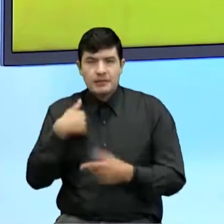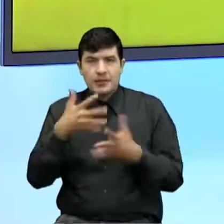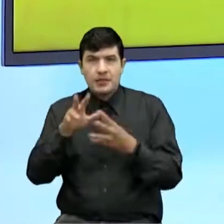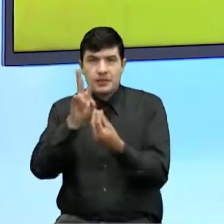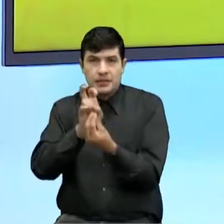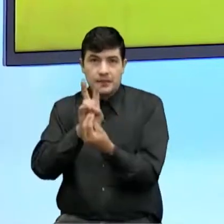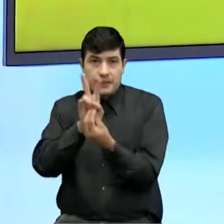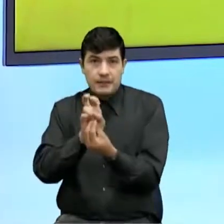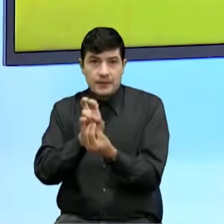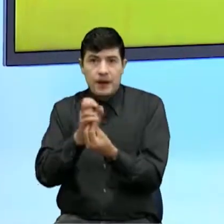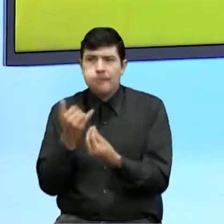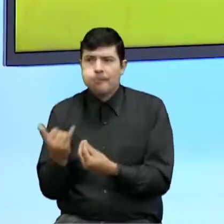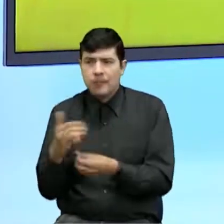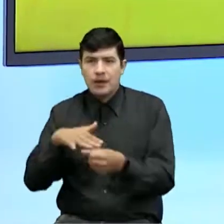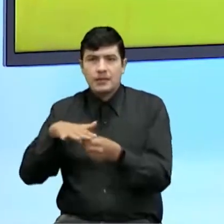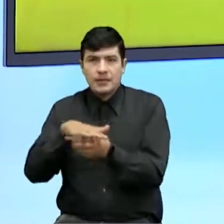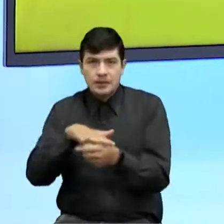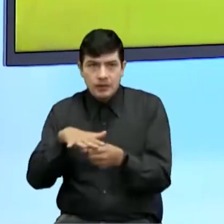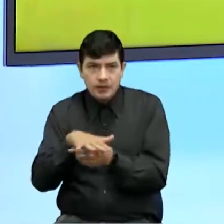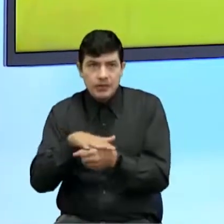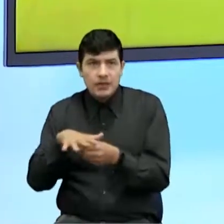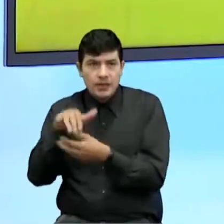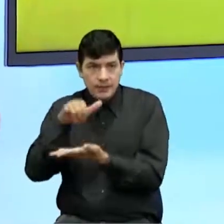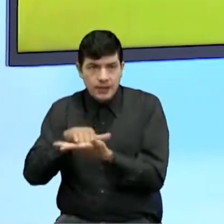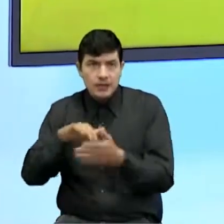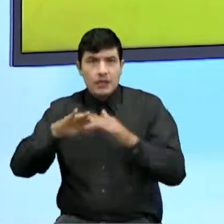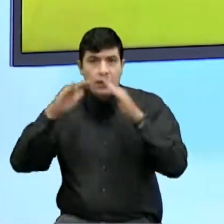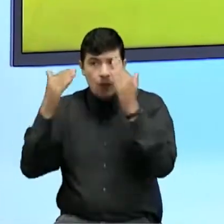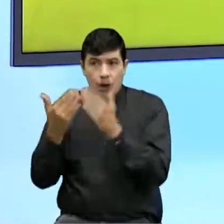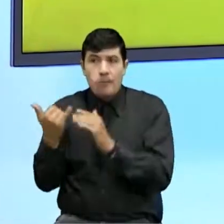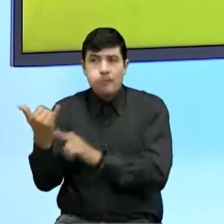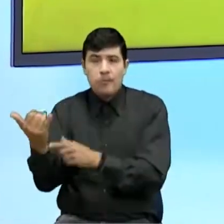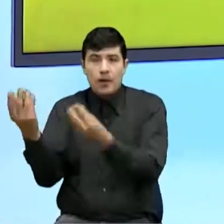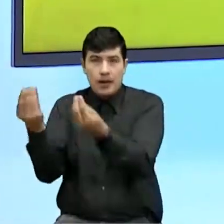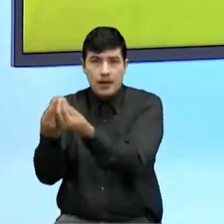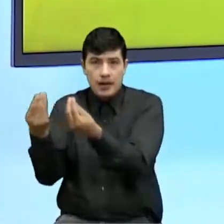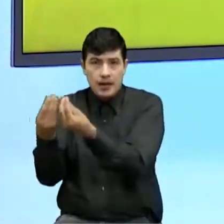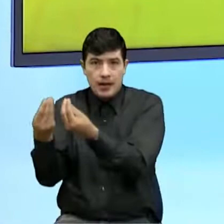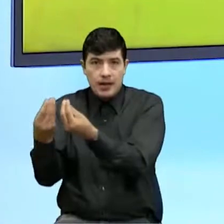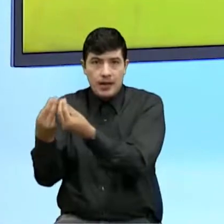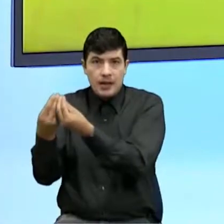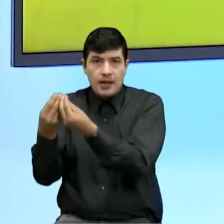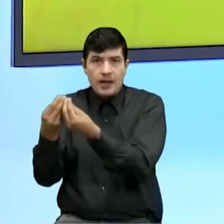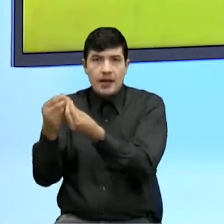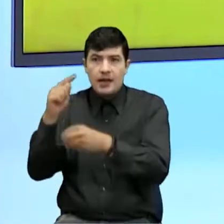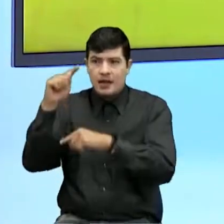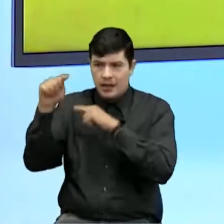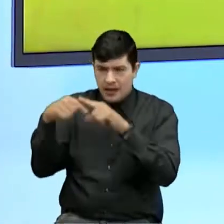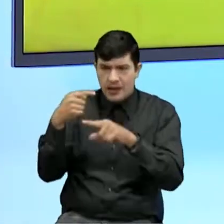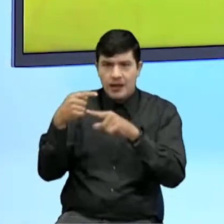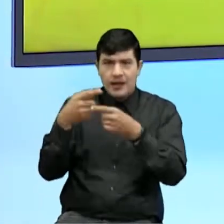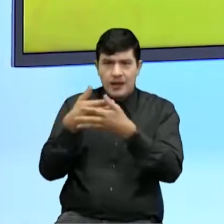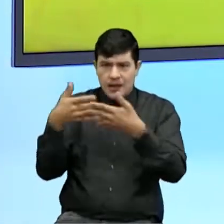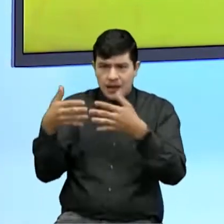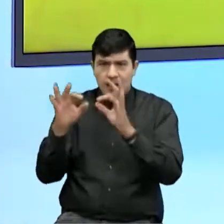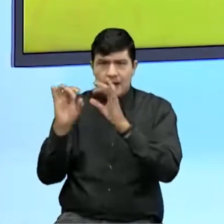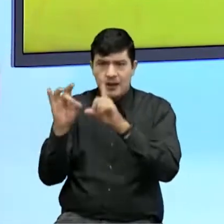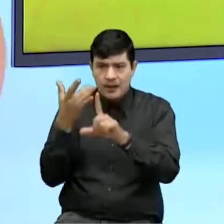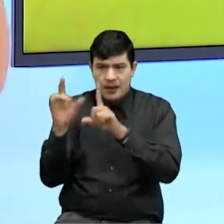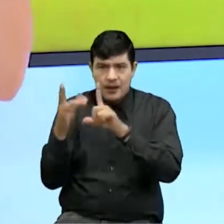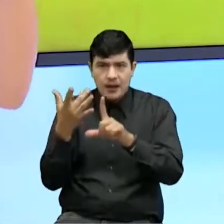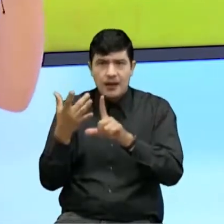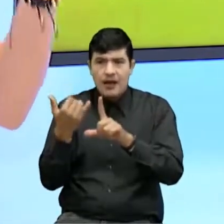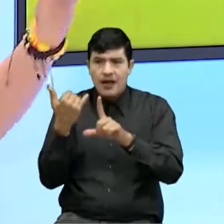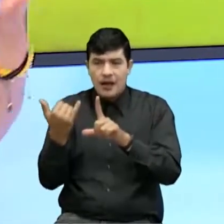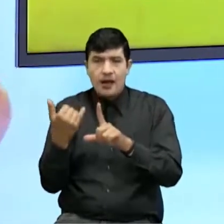séptimo, se me presentó una situación en el colegio en donde unas compañeras me escribían a través de redes sociales.